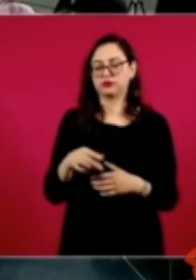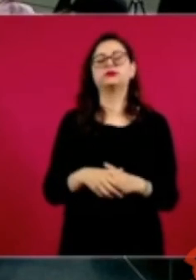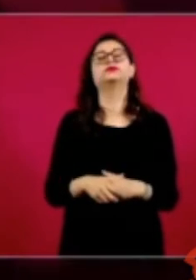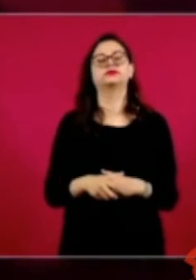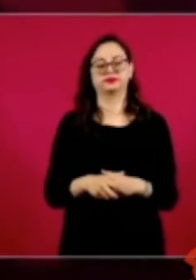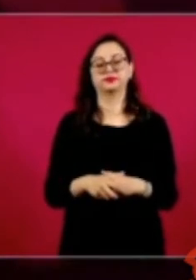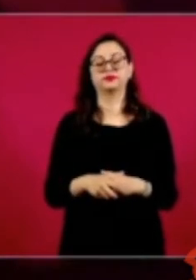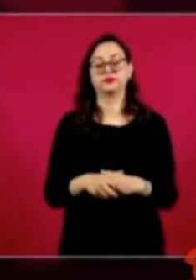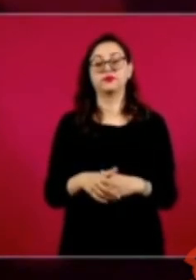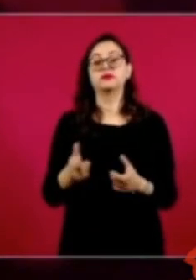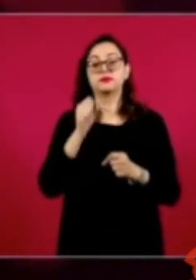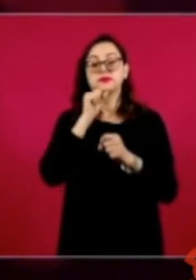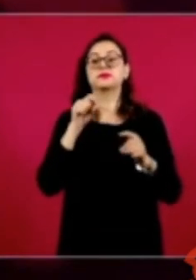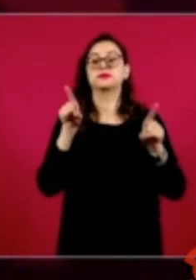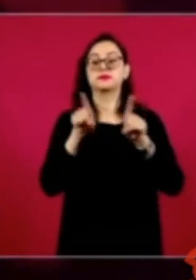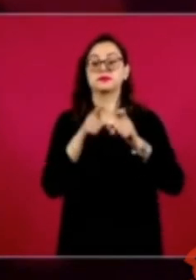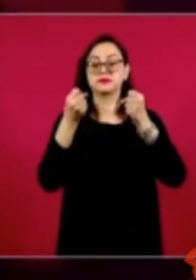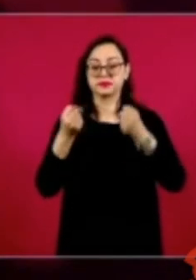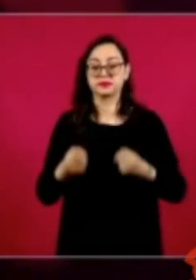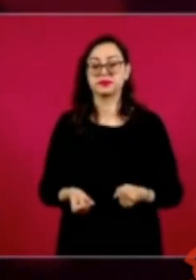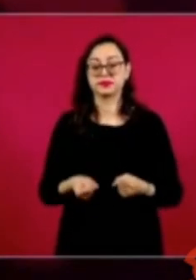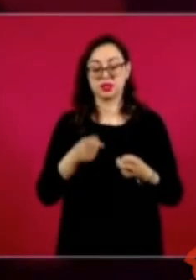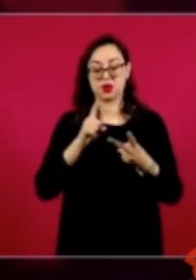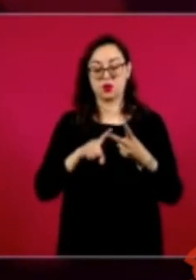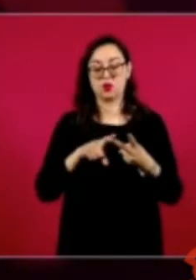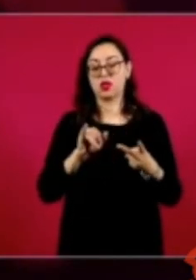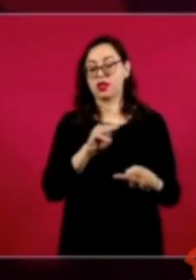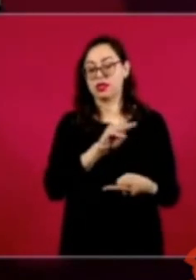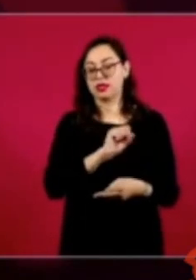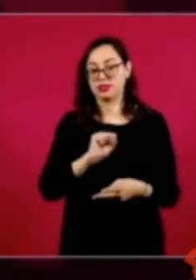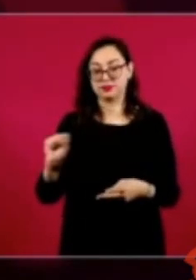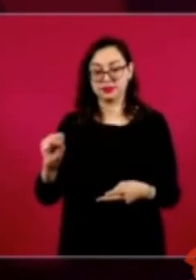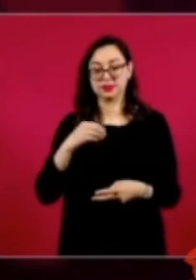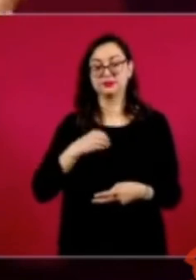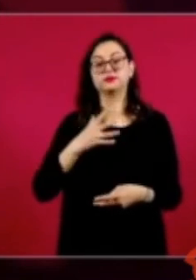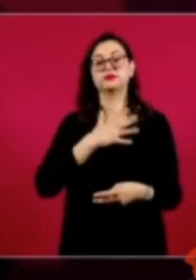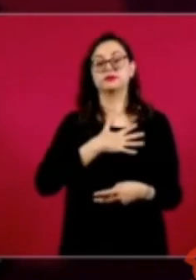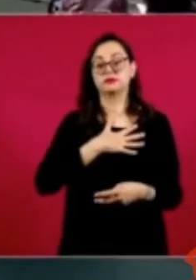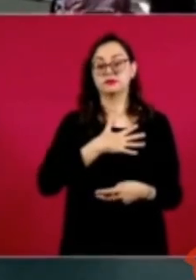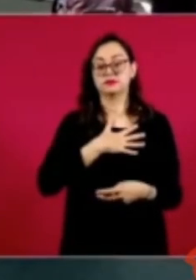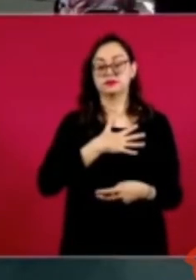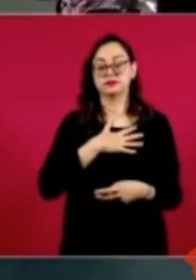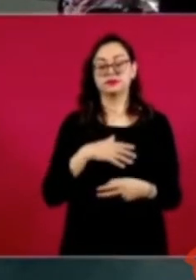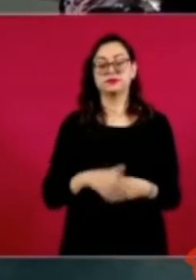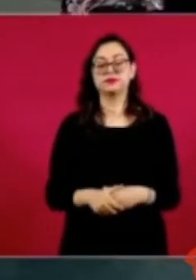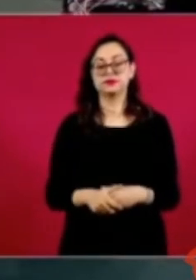Y el seguro igual, y el IMSS Bienestar. Bueno,